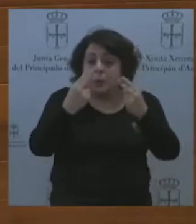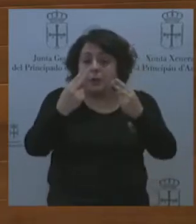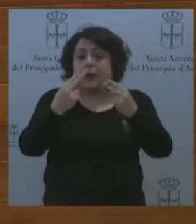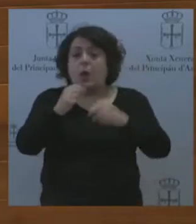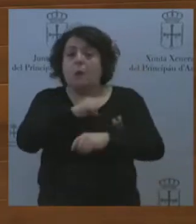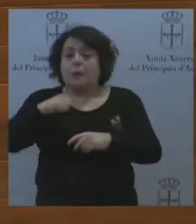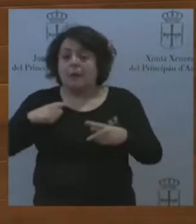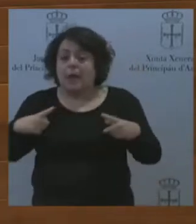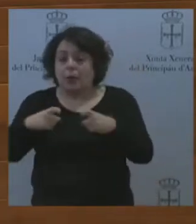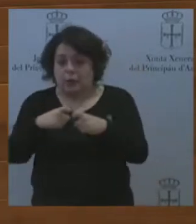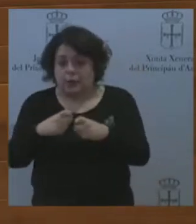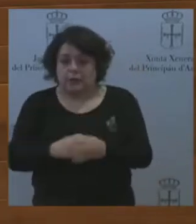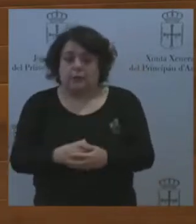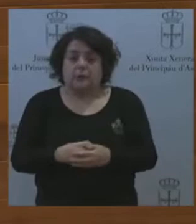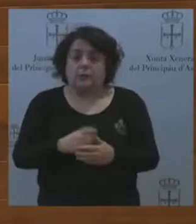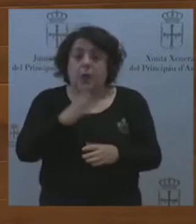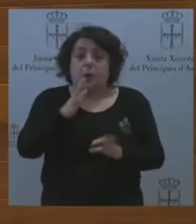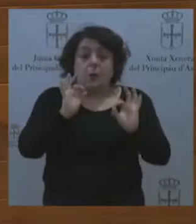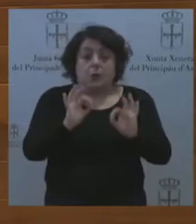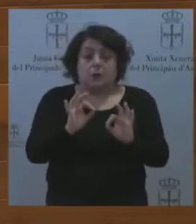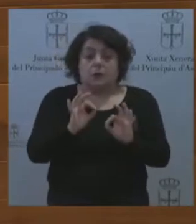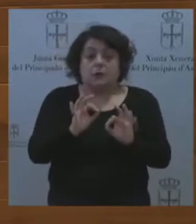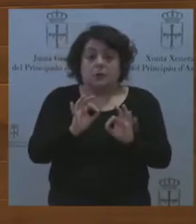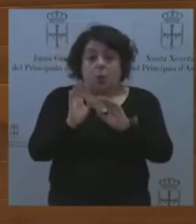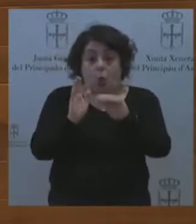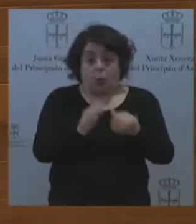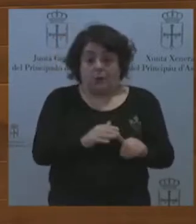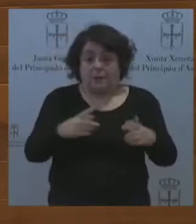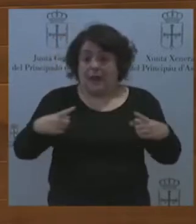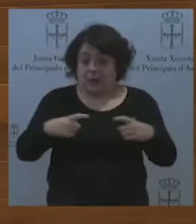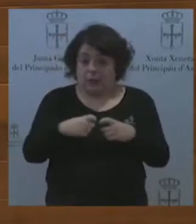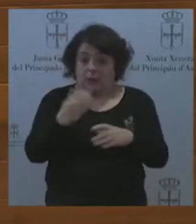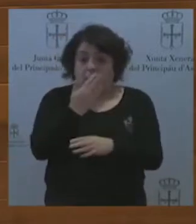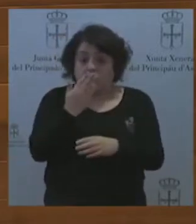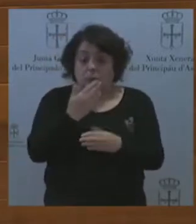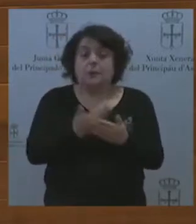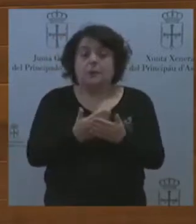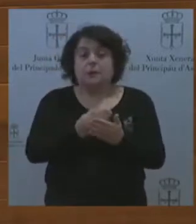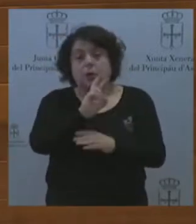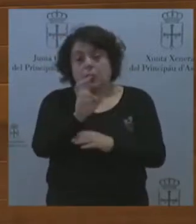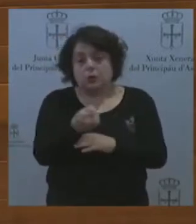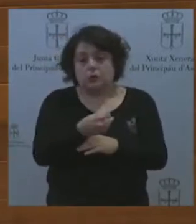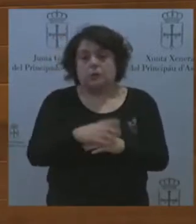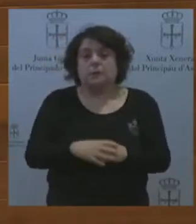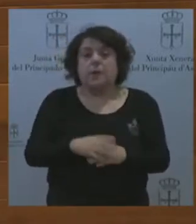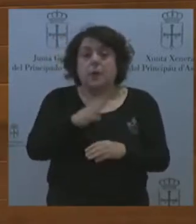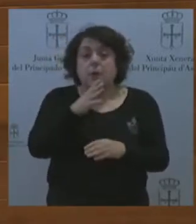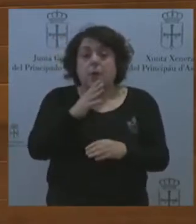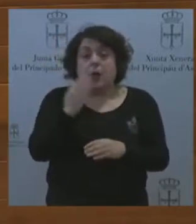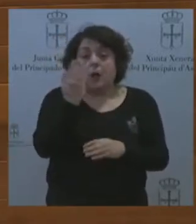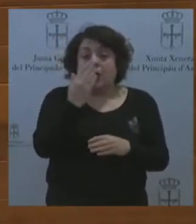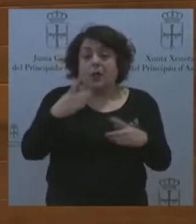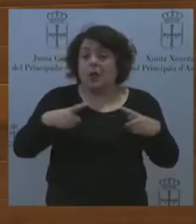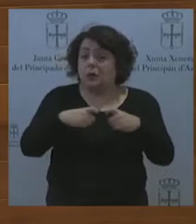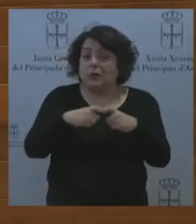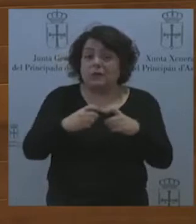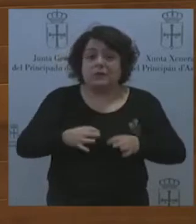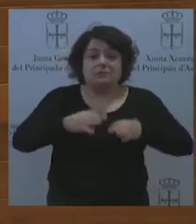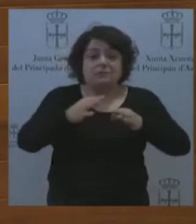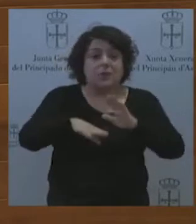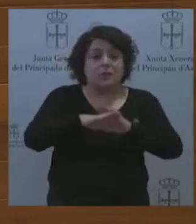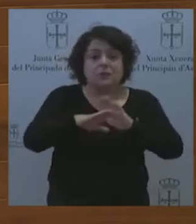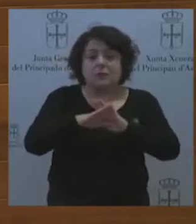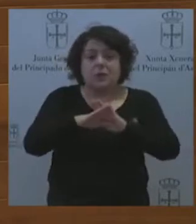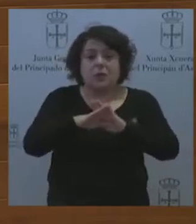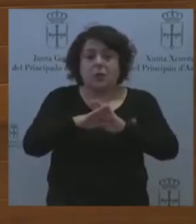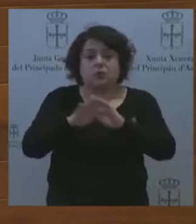otra de nuestras propuestas, porque la escuela concertada sigue sufriendo un trato discriminatorio por parte del Gobierno, a